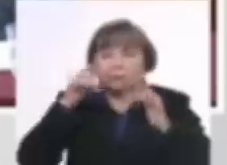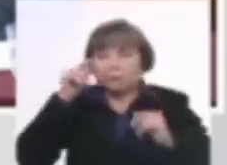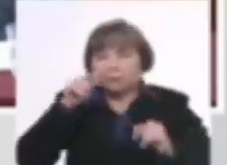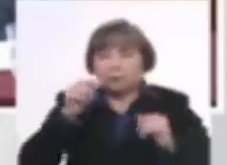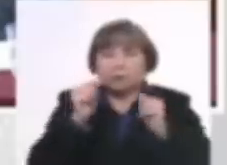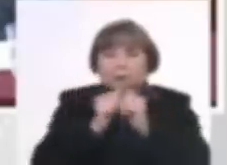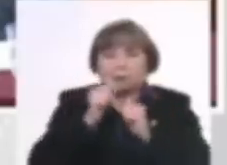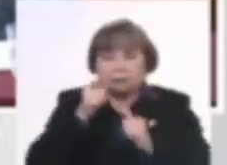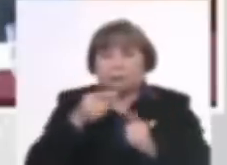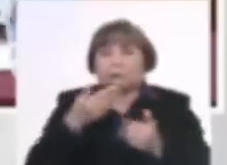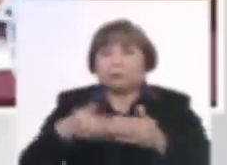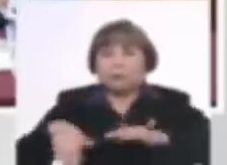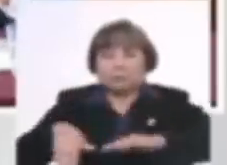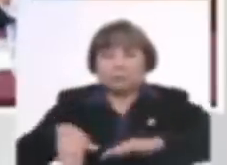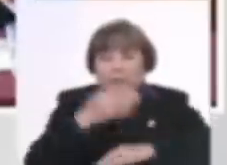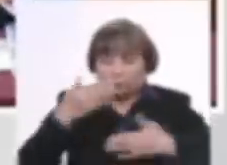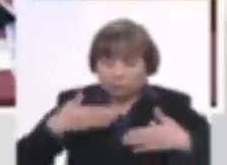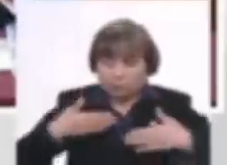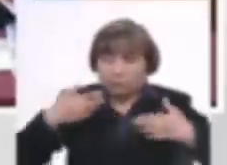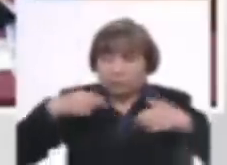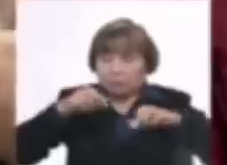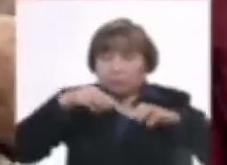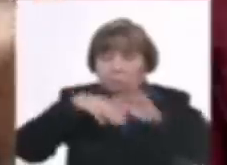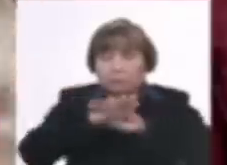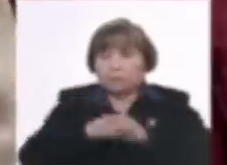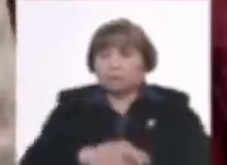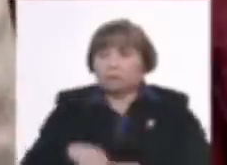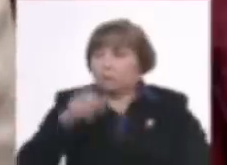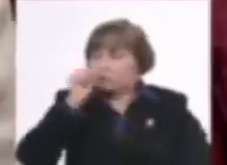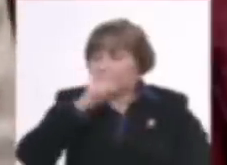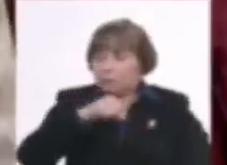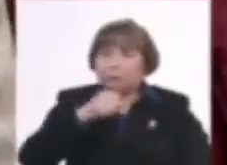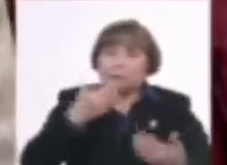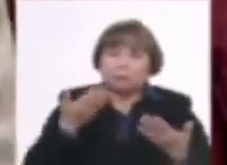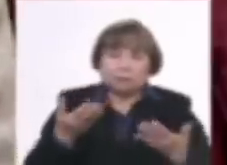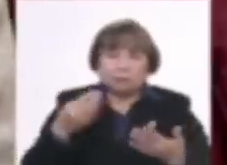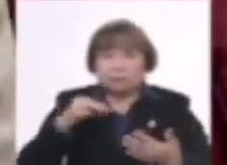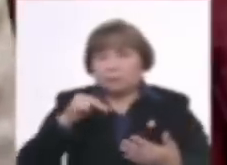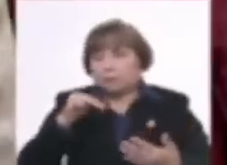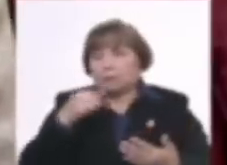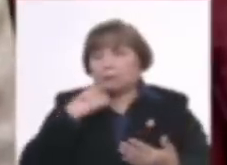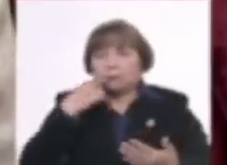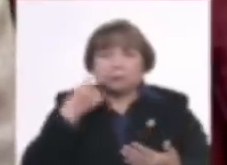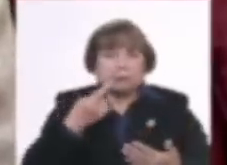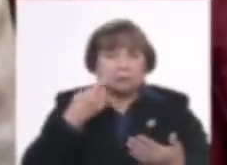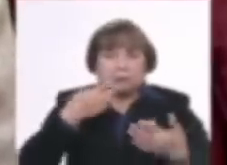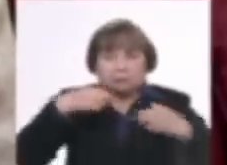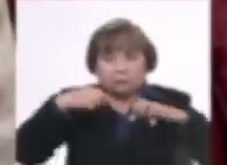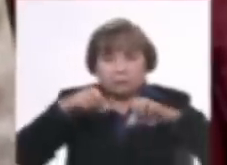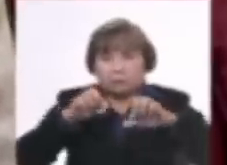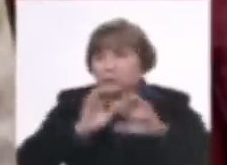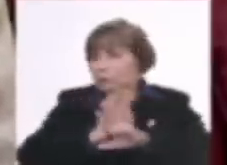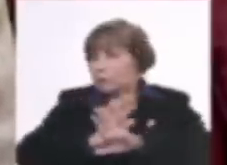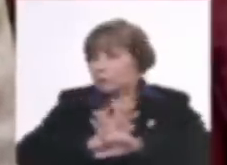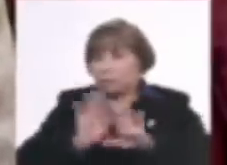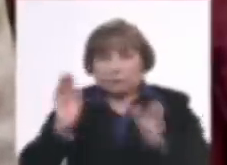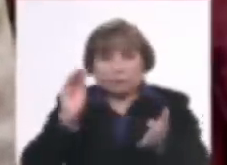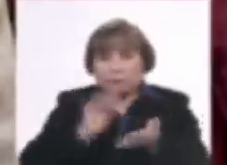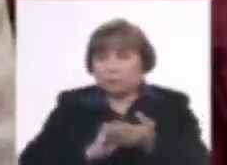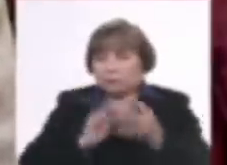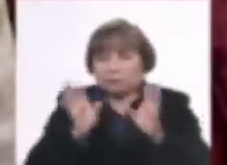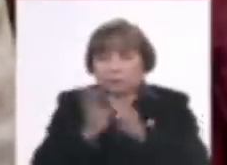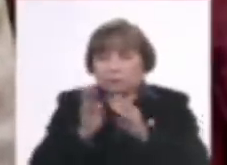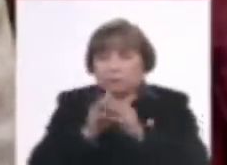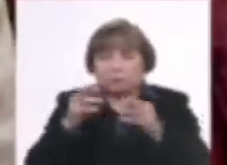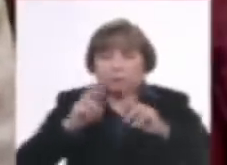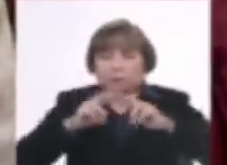ella y le decían, ¿tiene permiso para ingresar? Sí. Mi mamá solamente daba la autorización, más nunca se